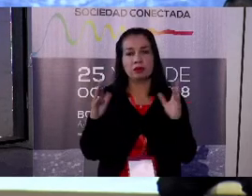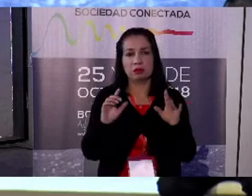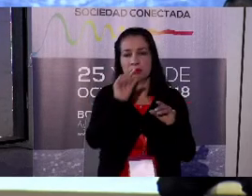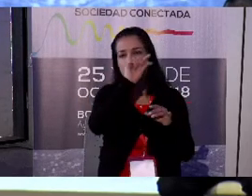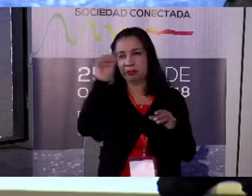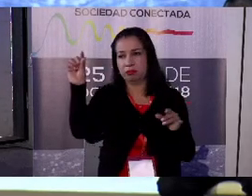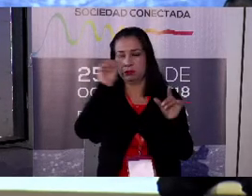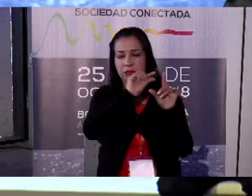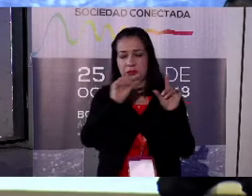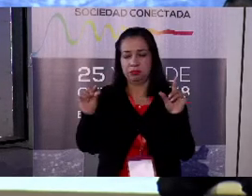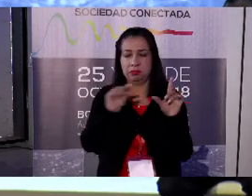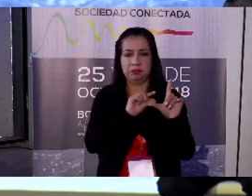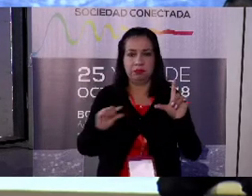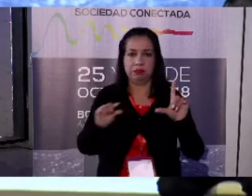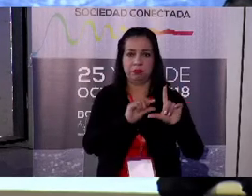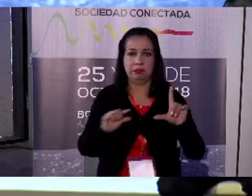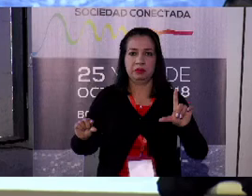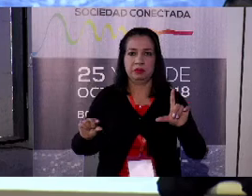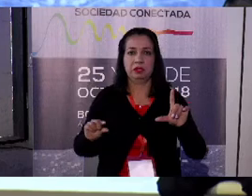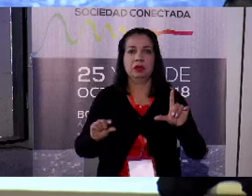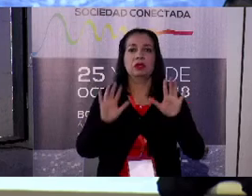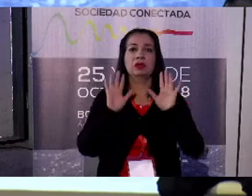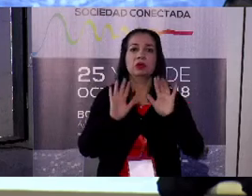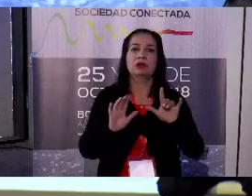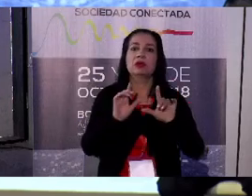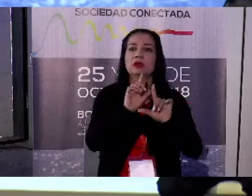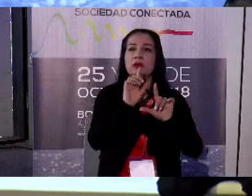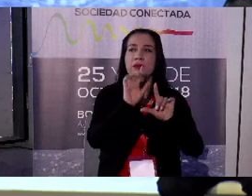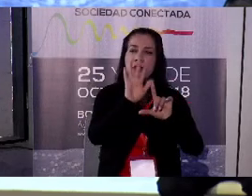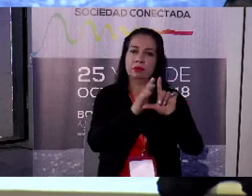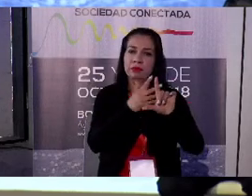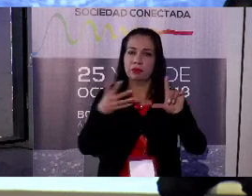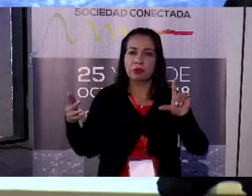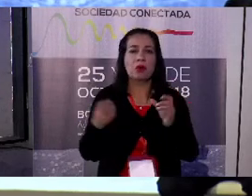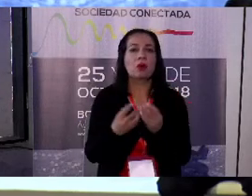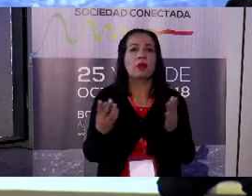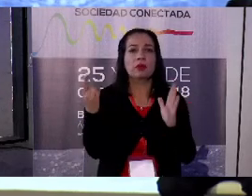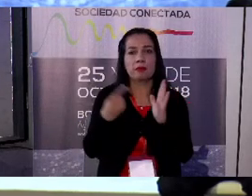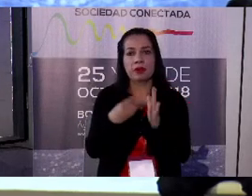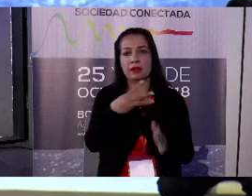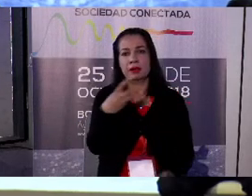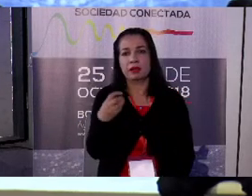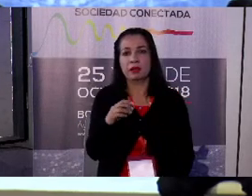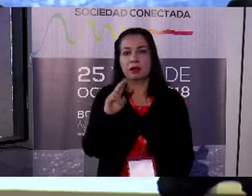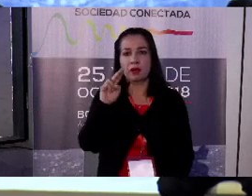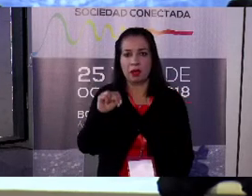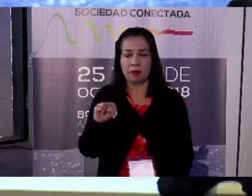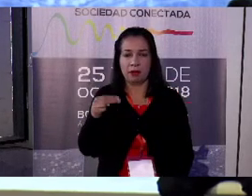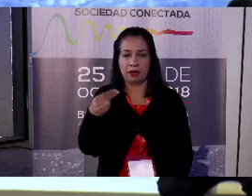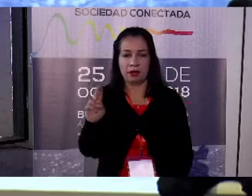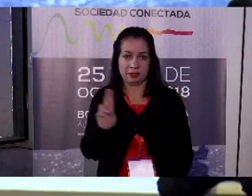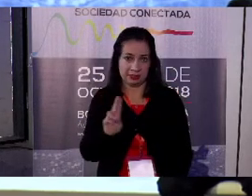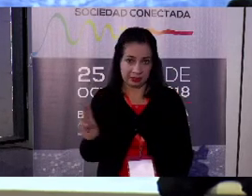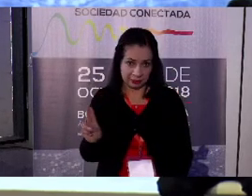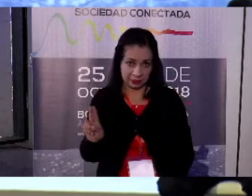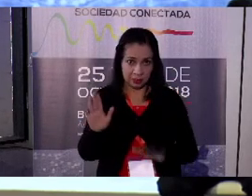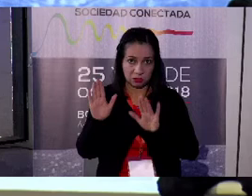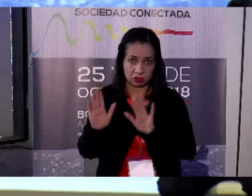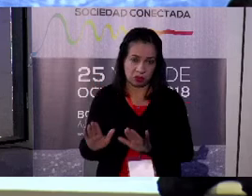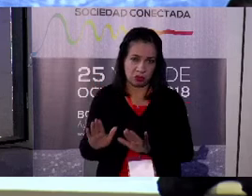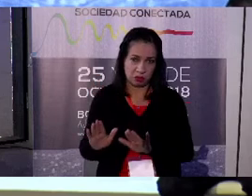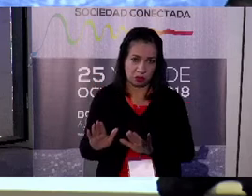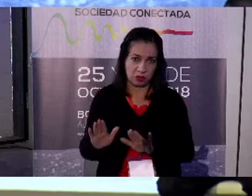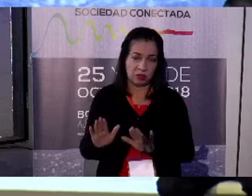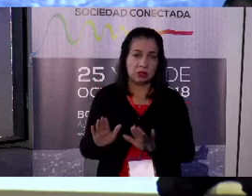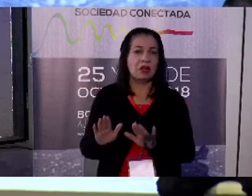Gráfica Qué pasa está hecho en base a 1300 mhz si ustedes lo calculan esto es de